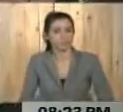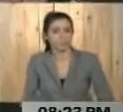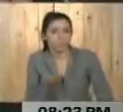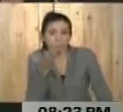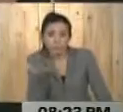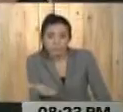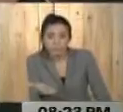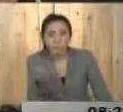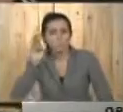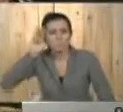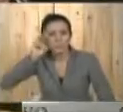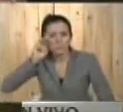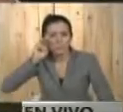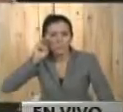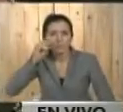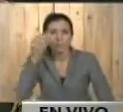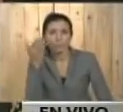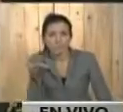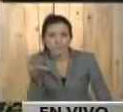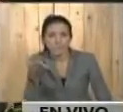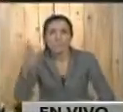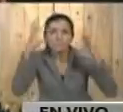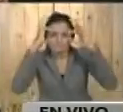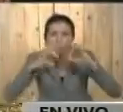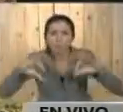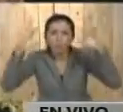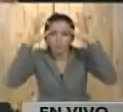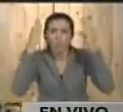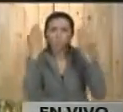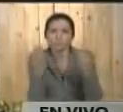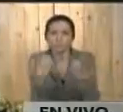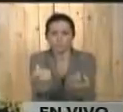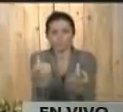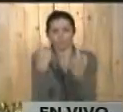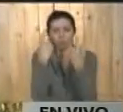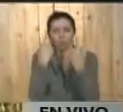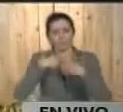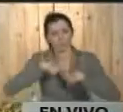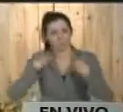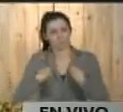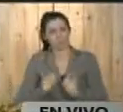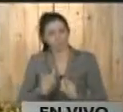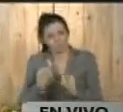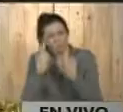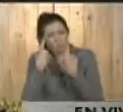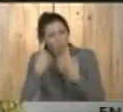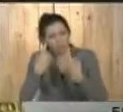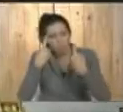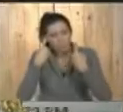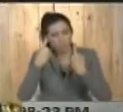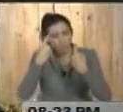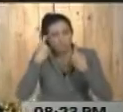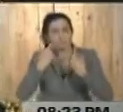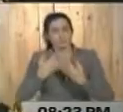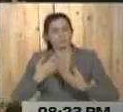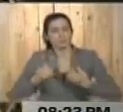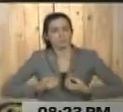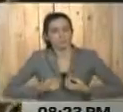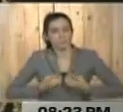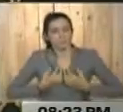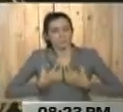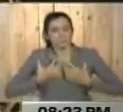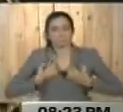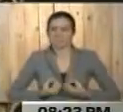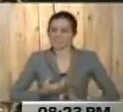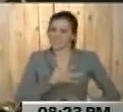Usted, maestro Simón Rodríguez, formó mi corazón para la libertad, para